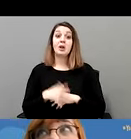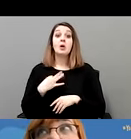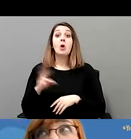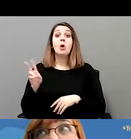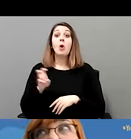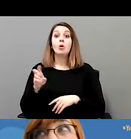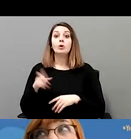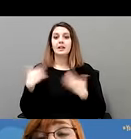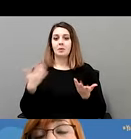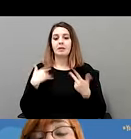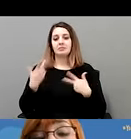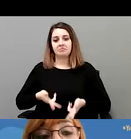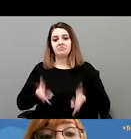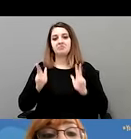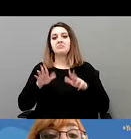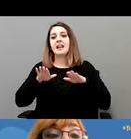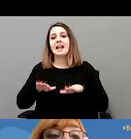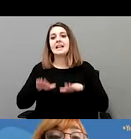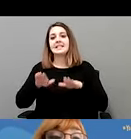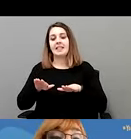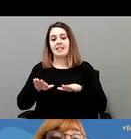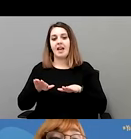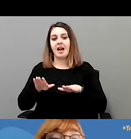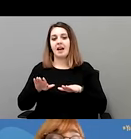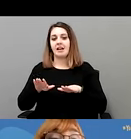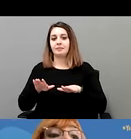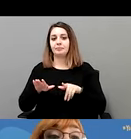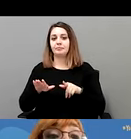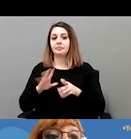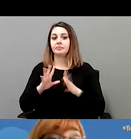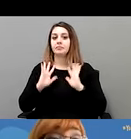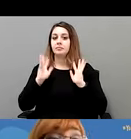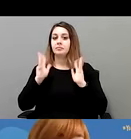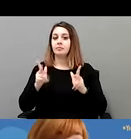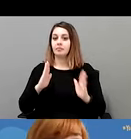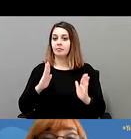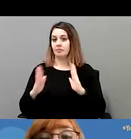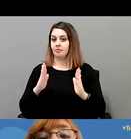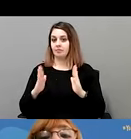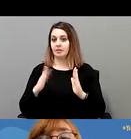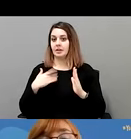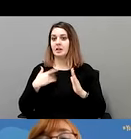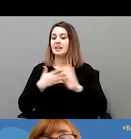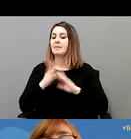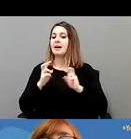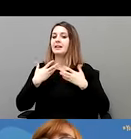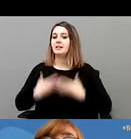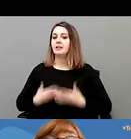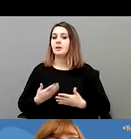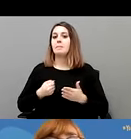es que sí que te permite la estancia en una residencia de forma temporal, los respiros, hasta un